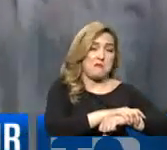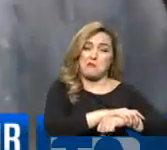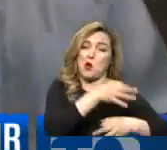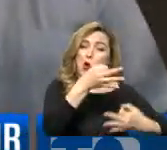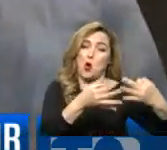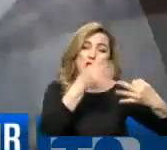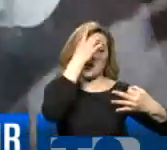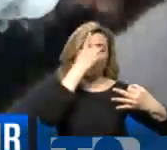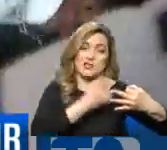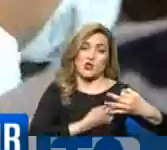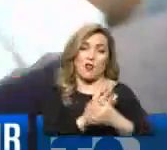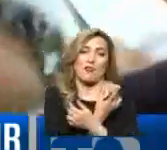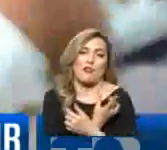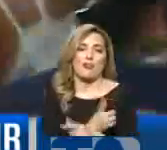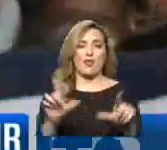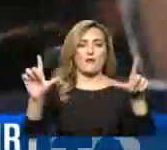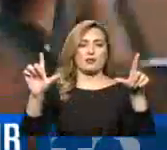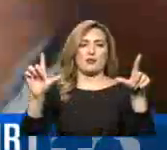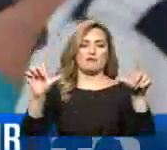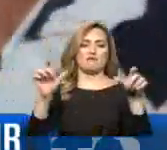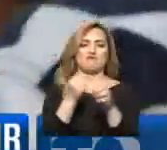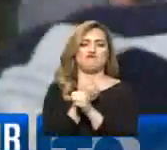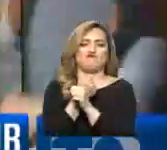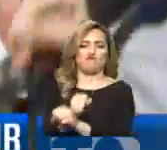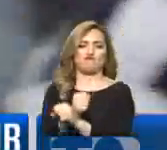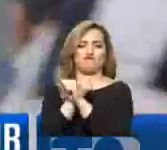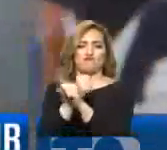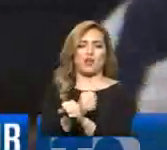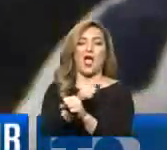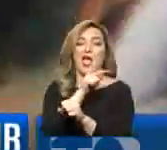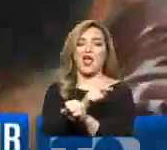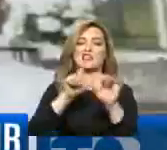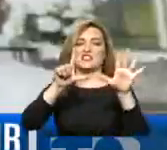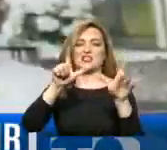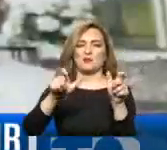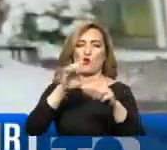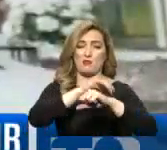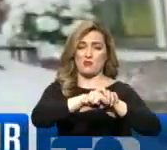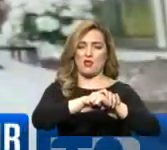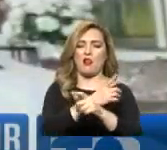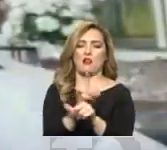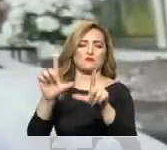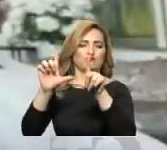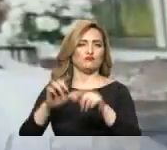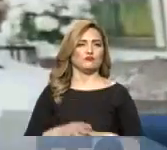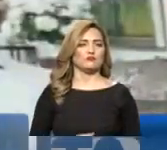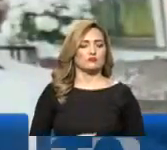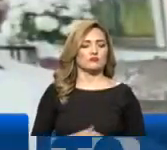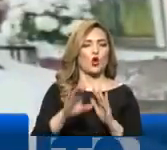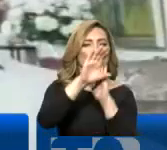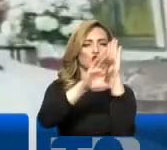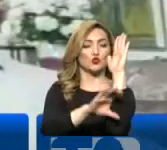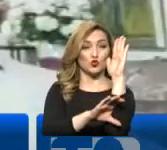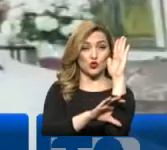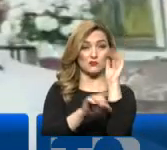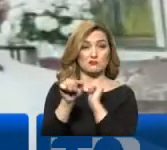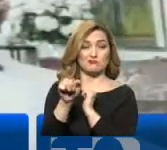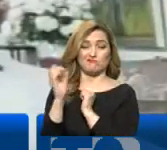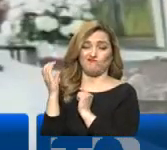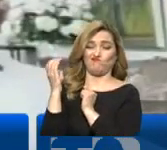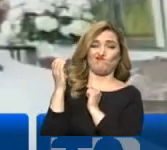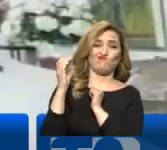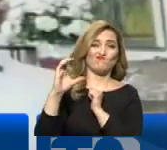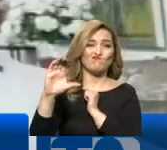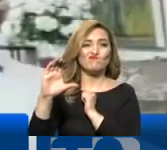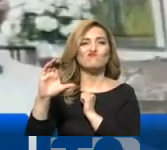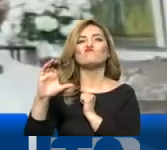del Guayas se le otorgó medidas alternativas a él y otros 7 detenidos. El constitucionalista Jofre Campaña se suma a las críticas emitidas